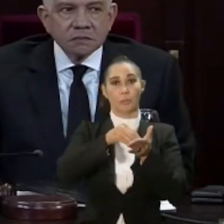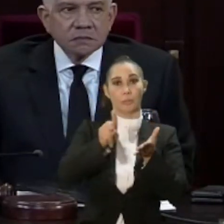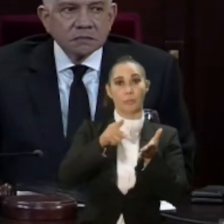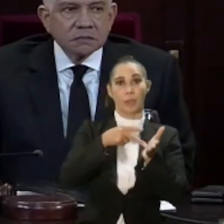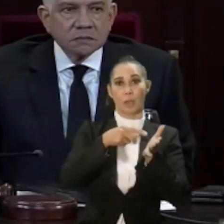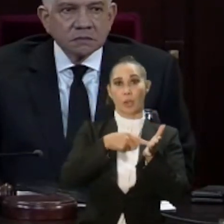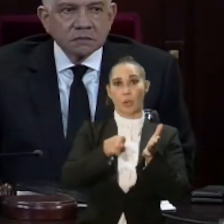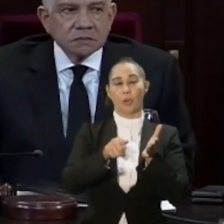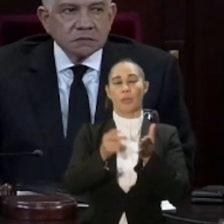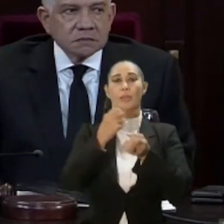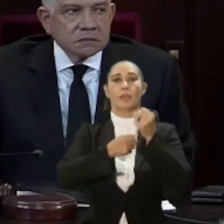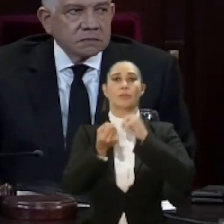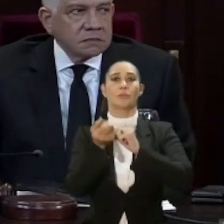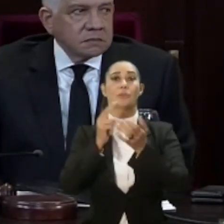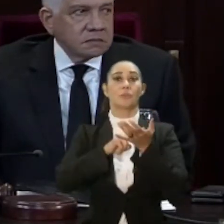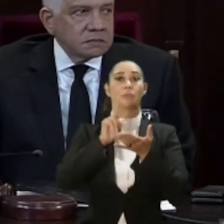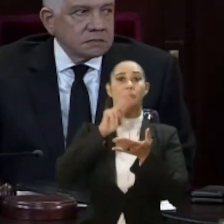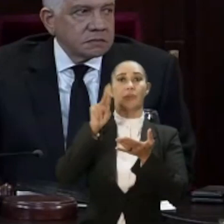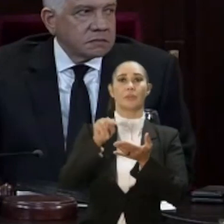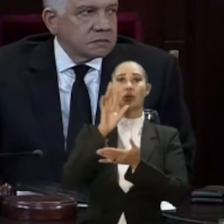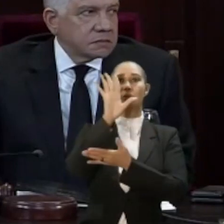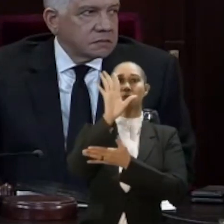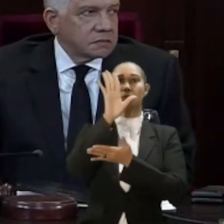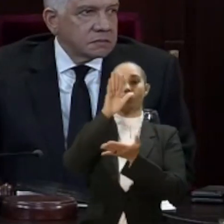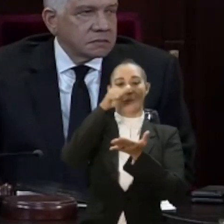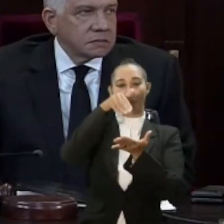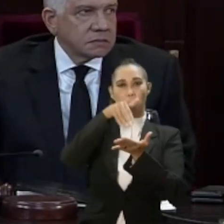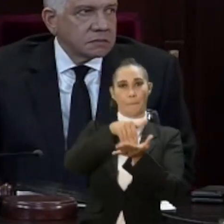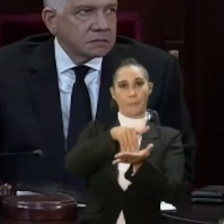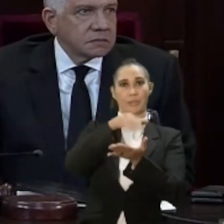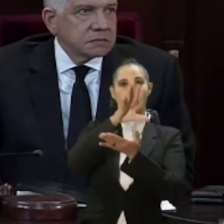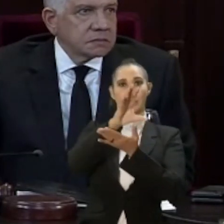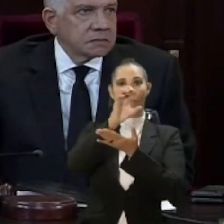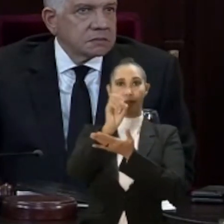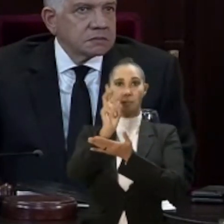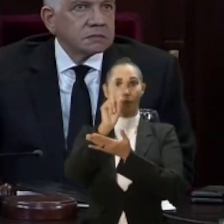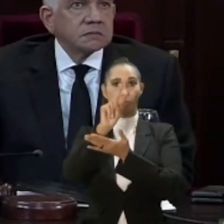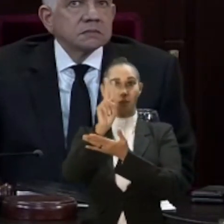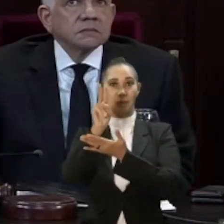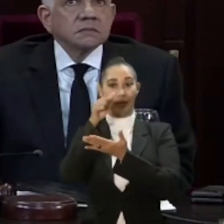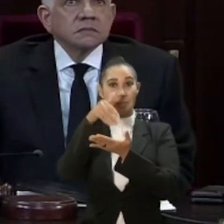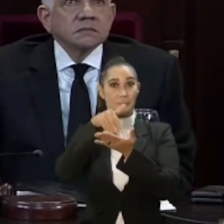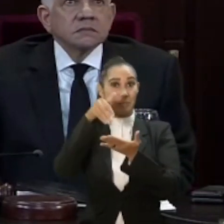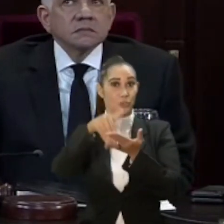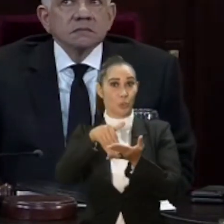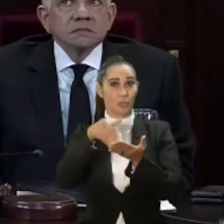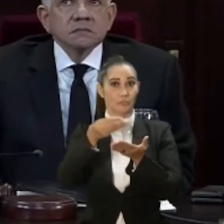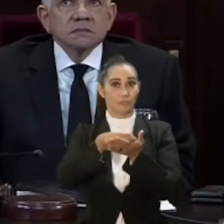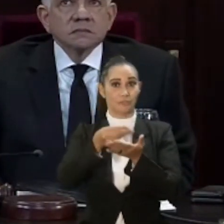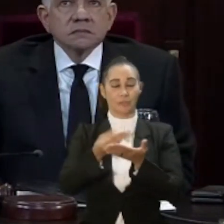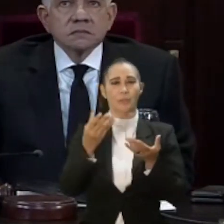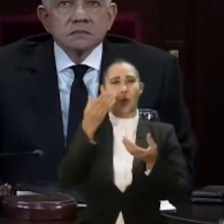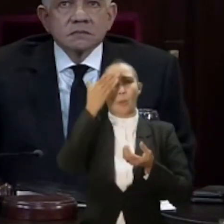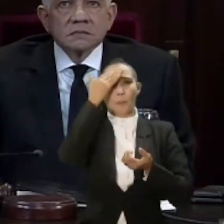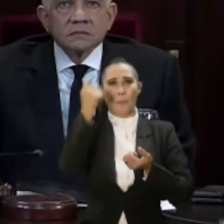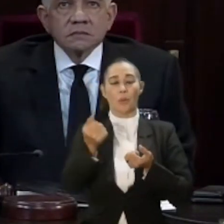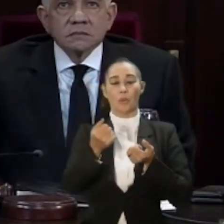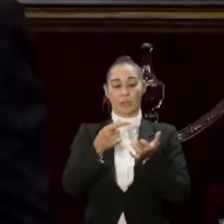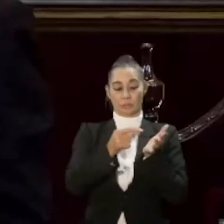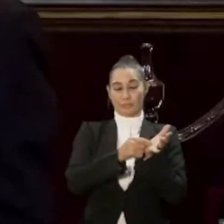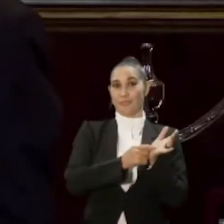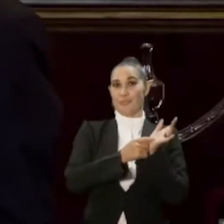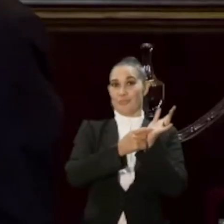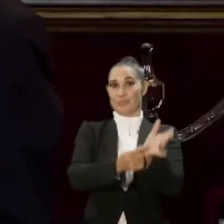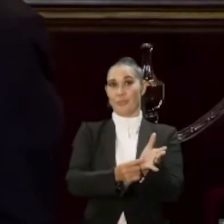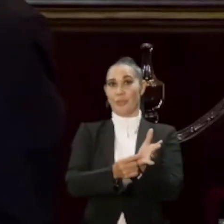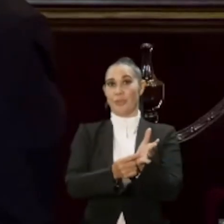deuda pública del 2022 en 5.523 millones de pesos, producto de la apreciación de nuestra moneda y